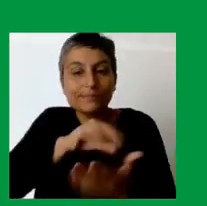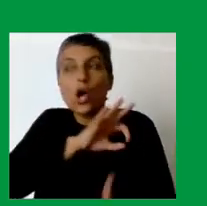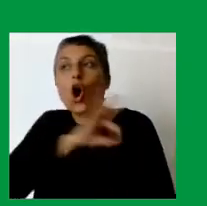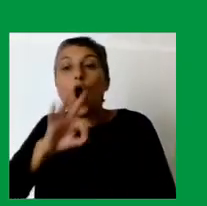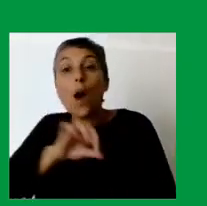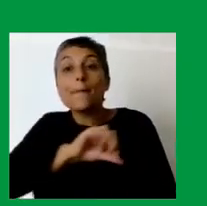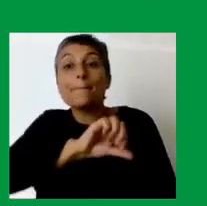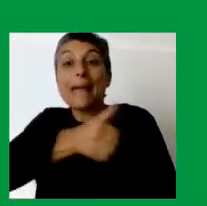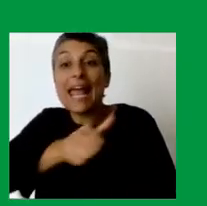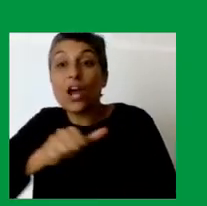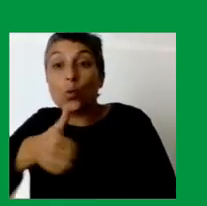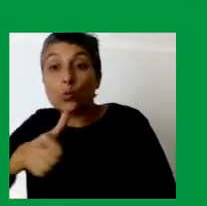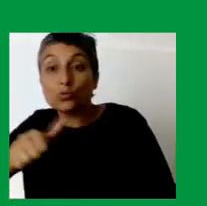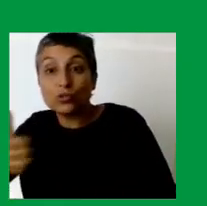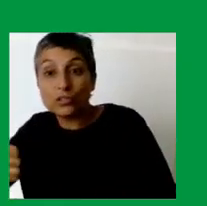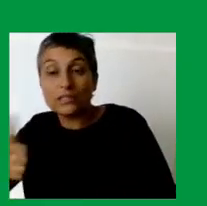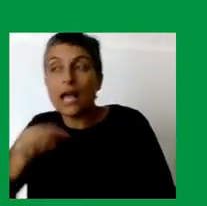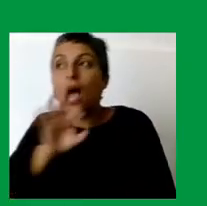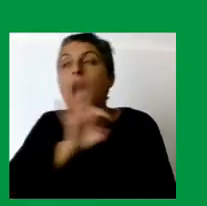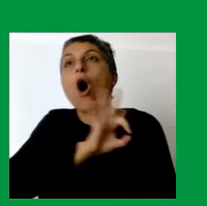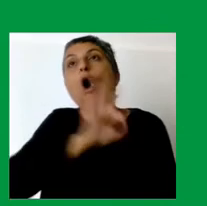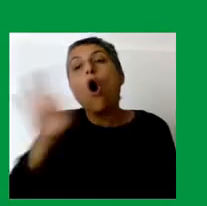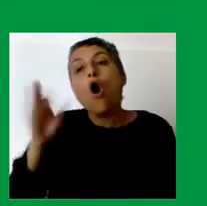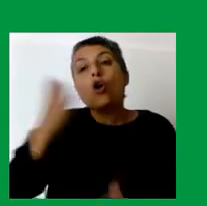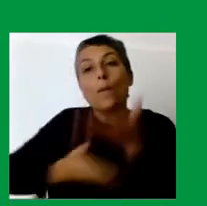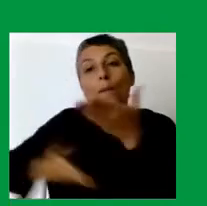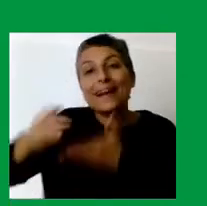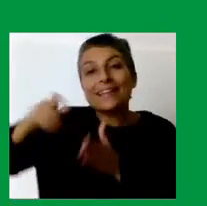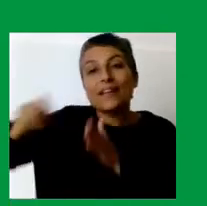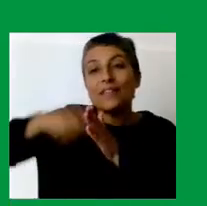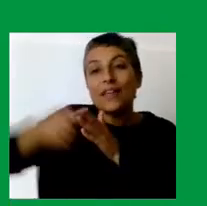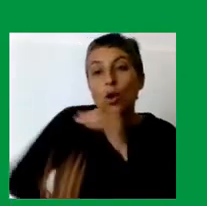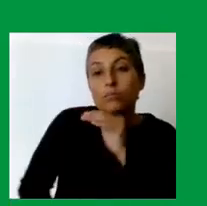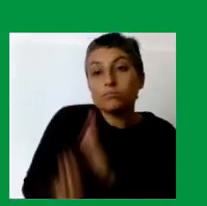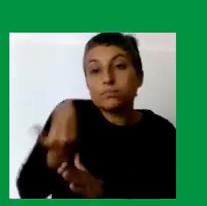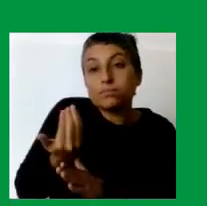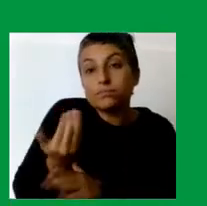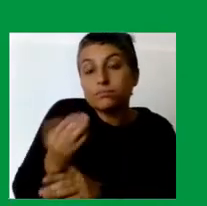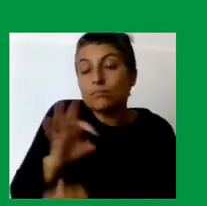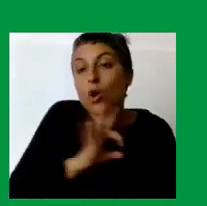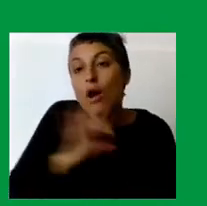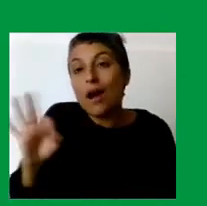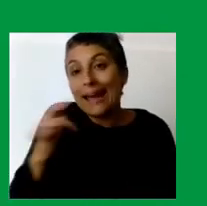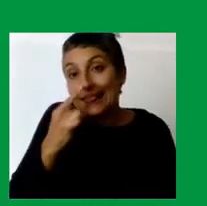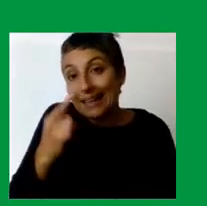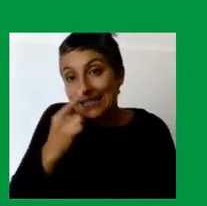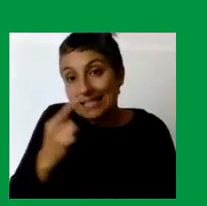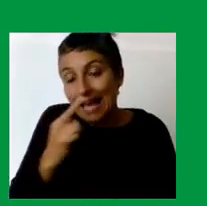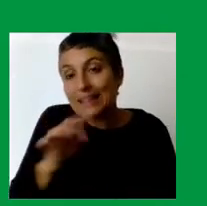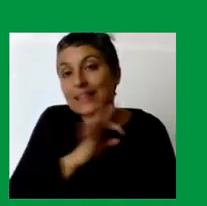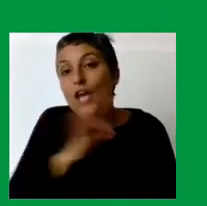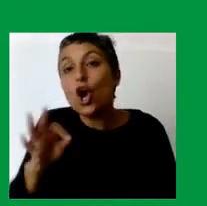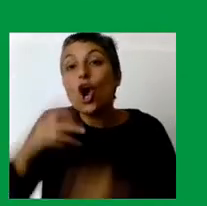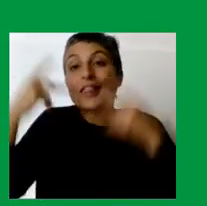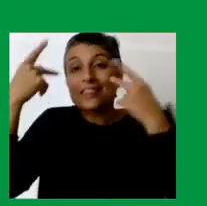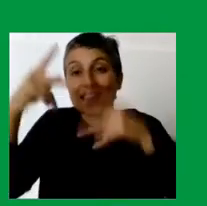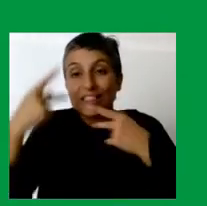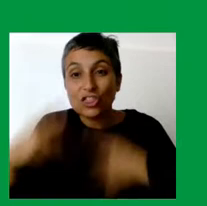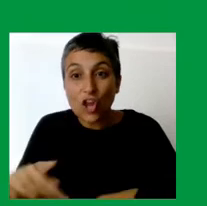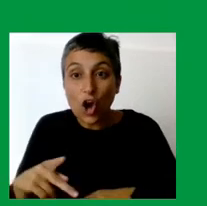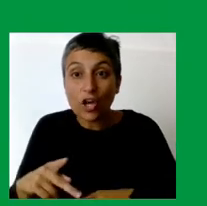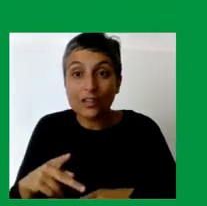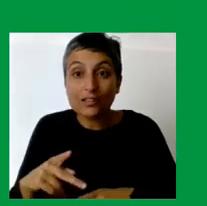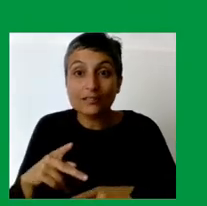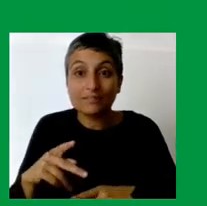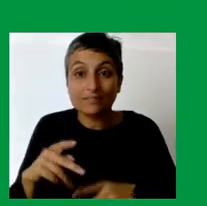gusta, compartimos un video que nos parece muy interesante, hacemos stories en TikTok, también